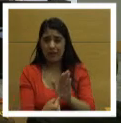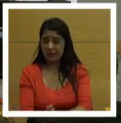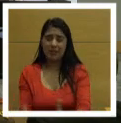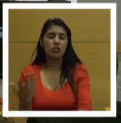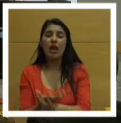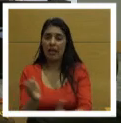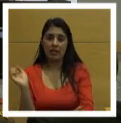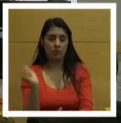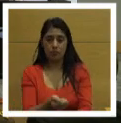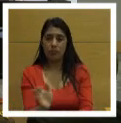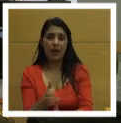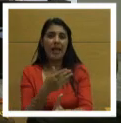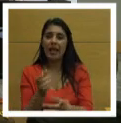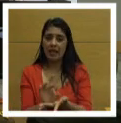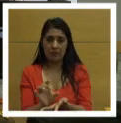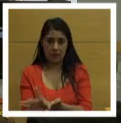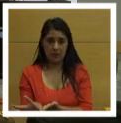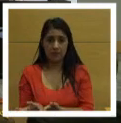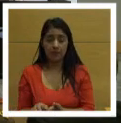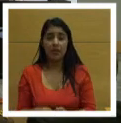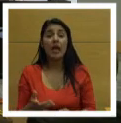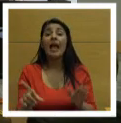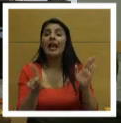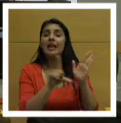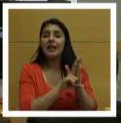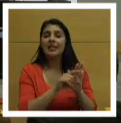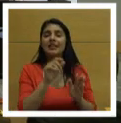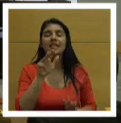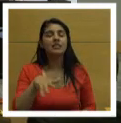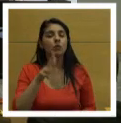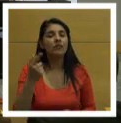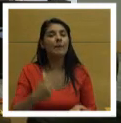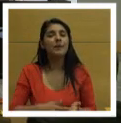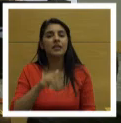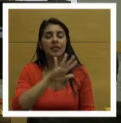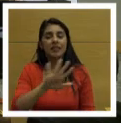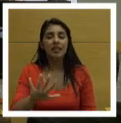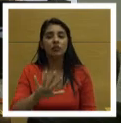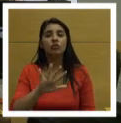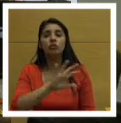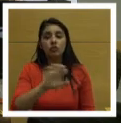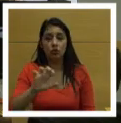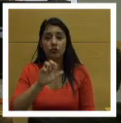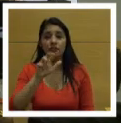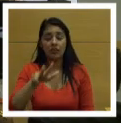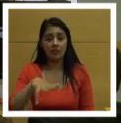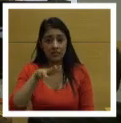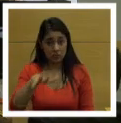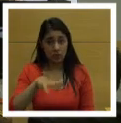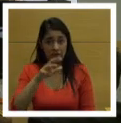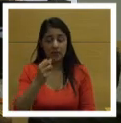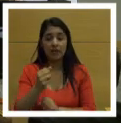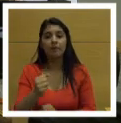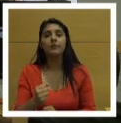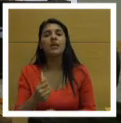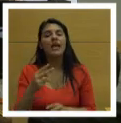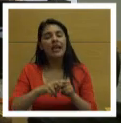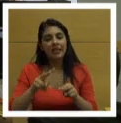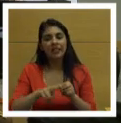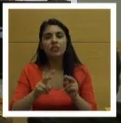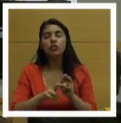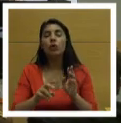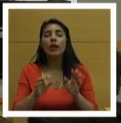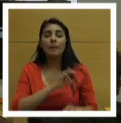la mujer. Por su parte, la Ley 19.519 del año 97 creó el Ministerio Público, modificó el